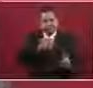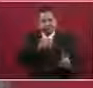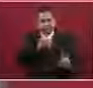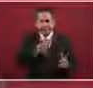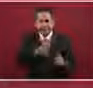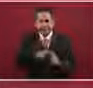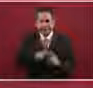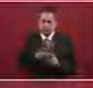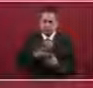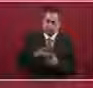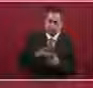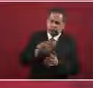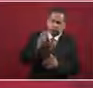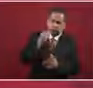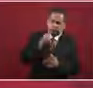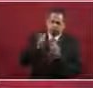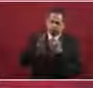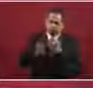del derecho,